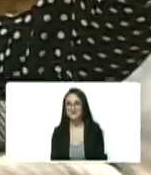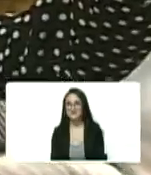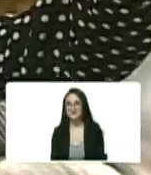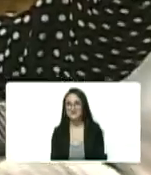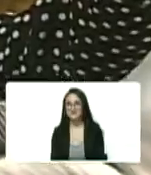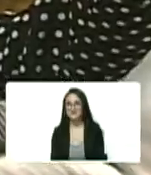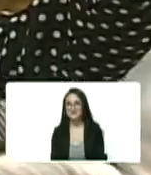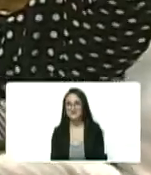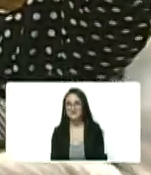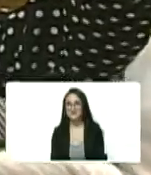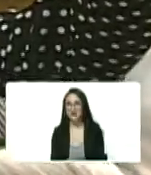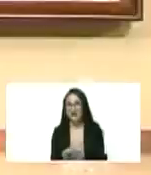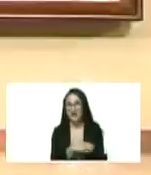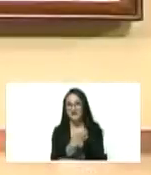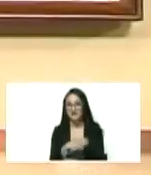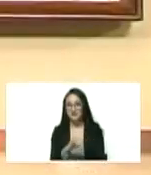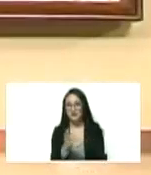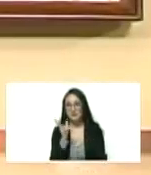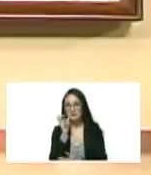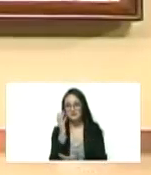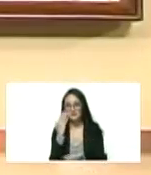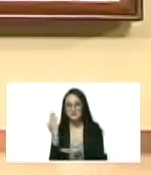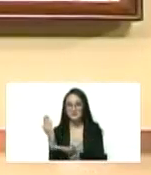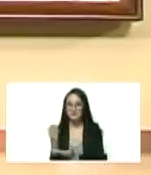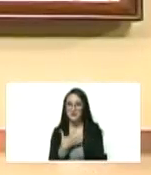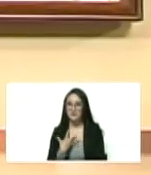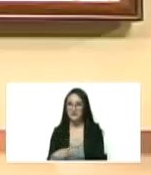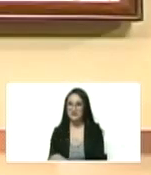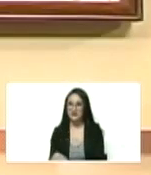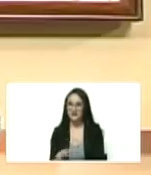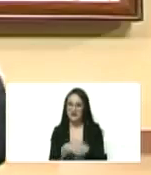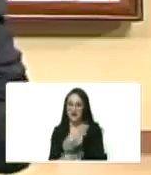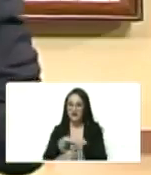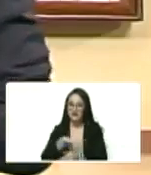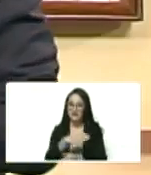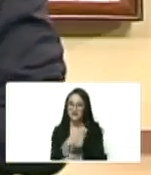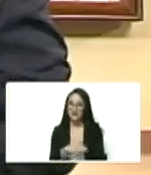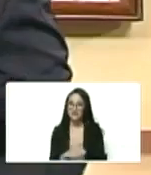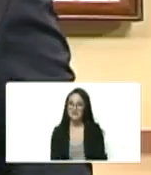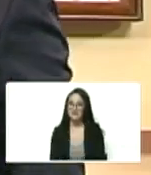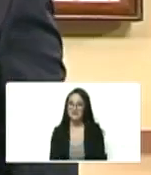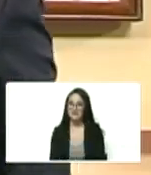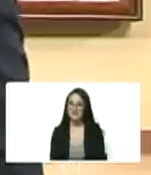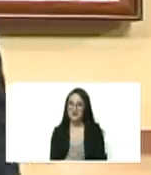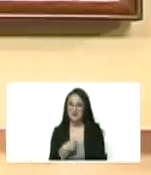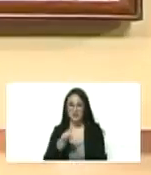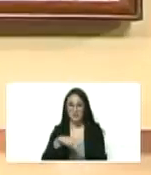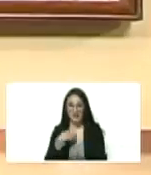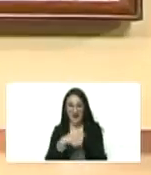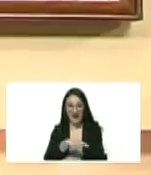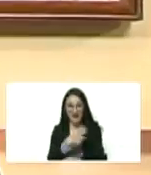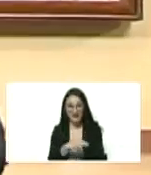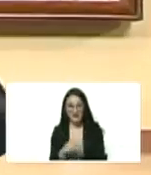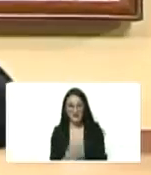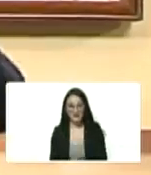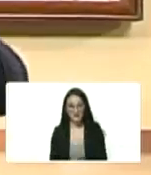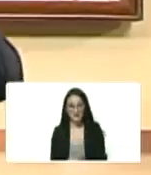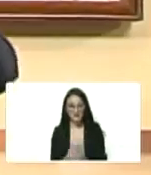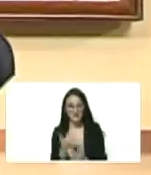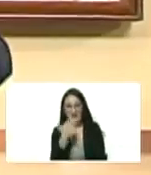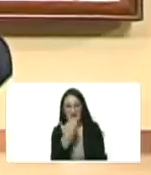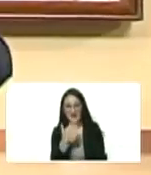y mis hijos le cantarán a la paz. Mira, hasta yo canto, pues. ¿Ah? Con